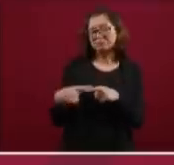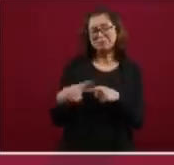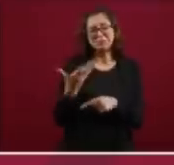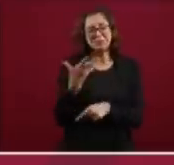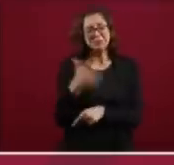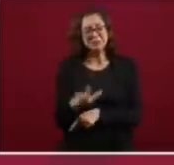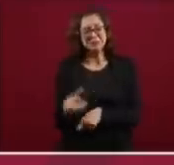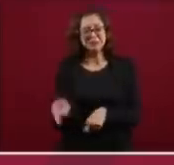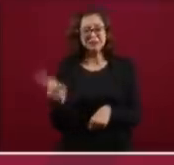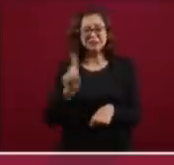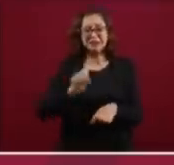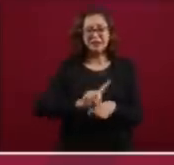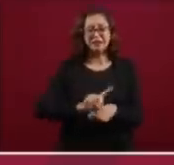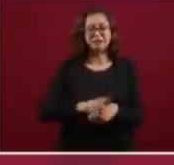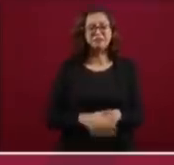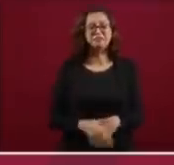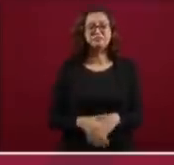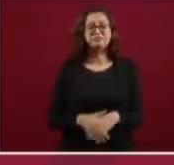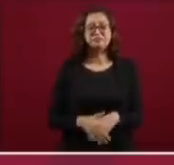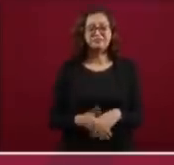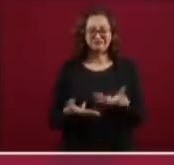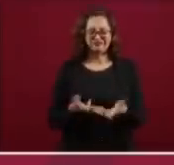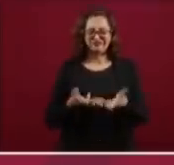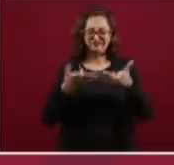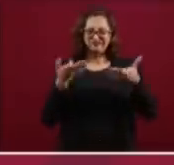suelo firme